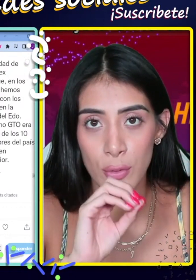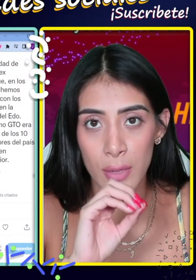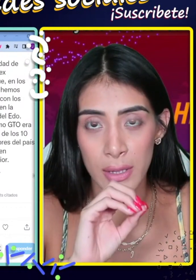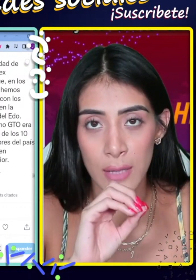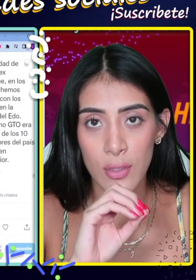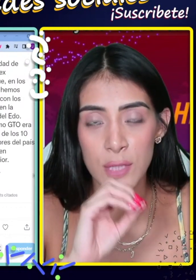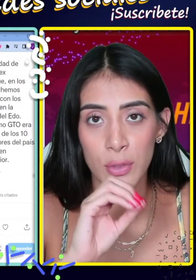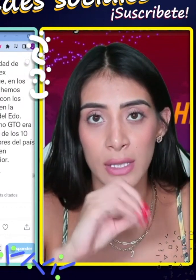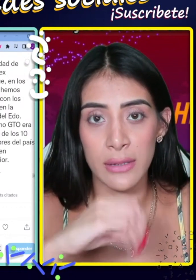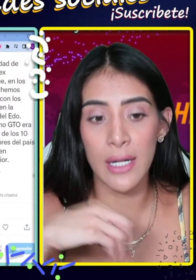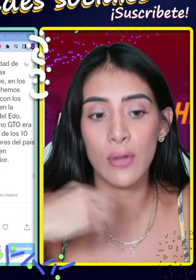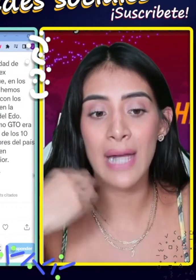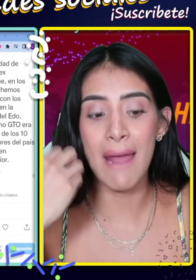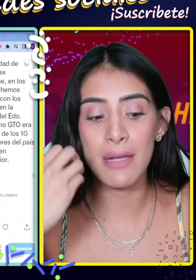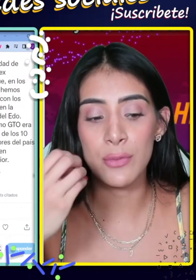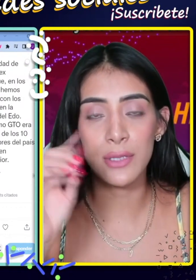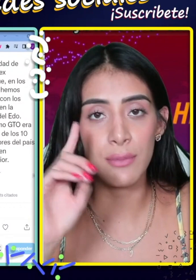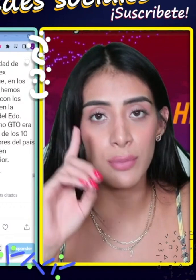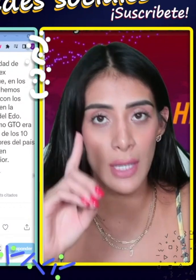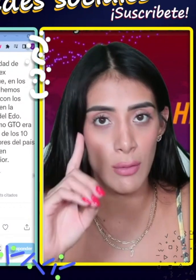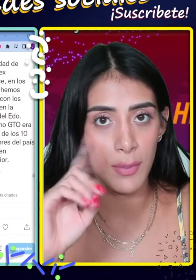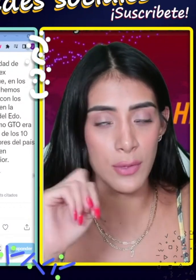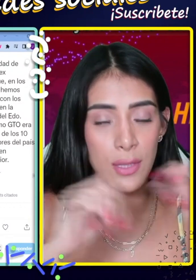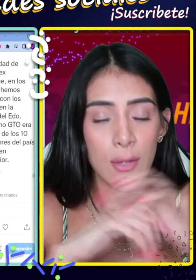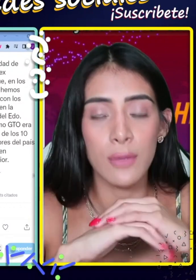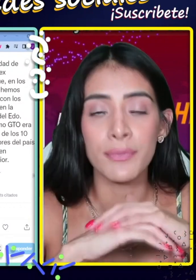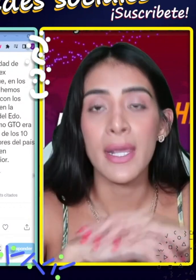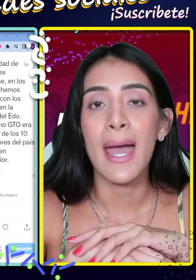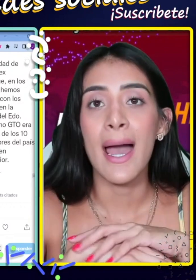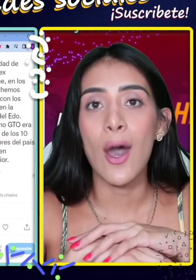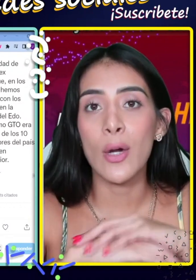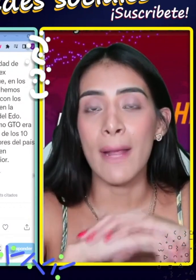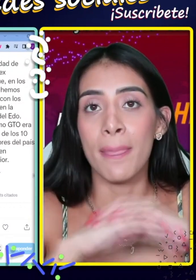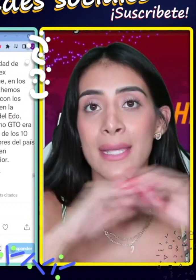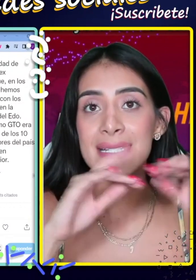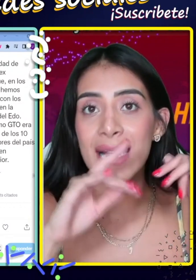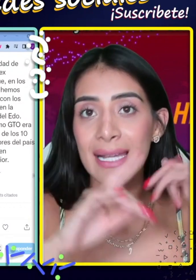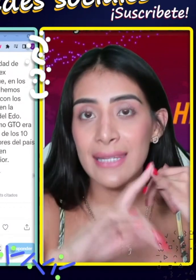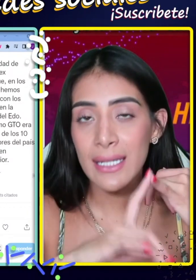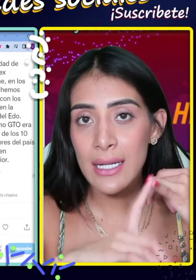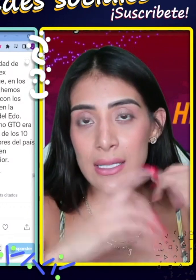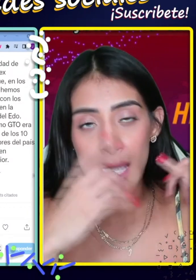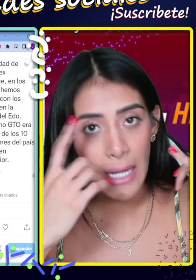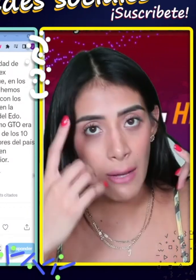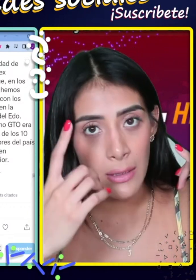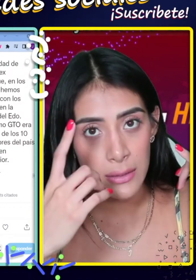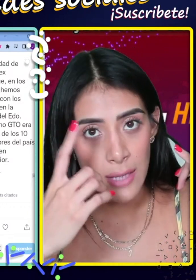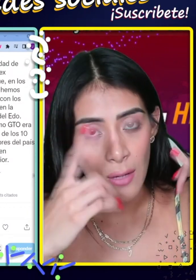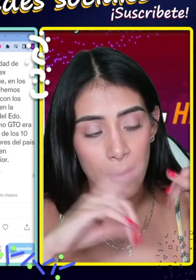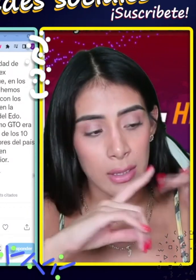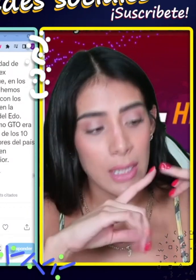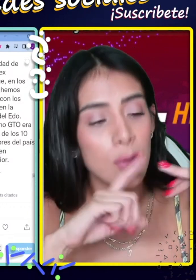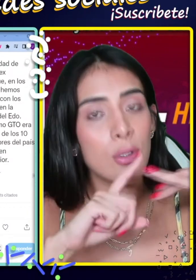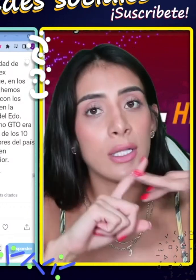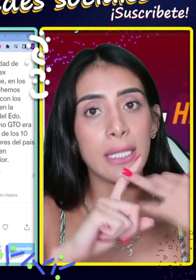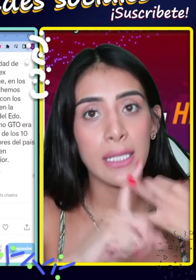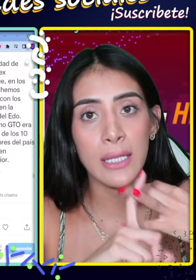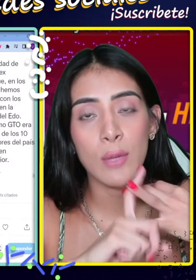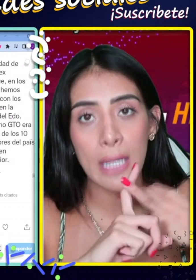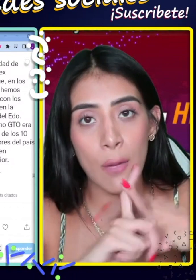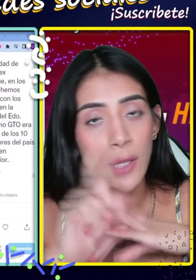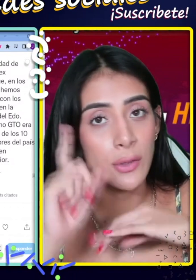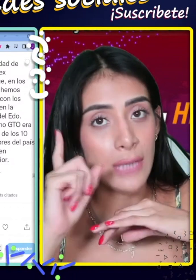los gobernadores porque entraron al mismo tiempo que López Obrador. Ahora, Zacatecas acaba de entrar el gobernador